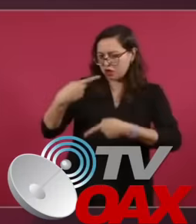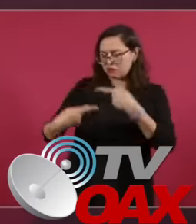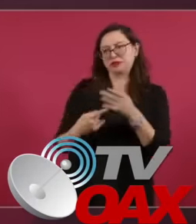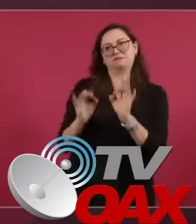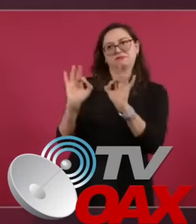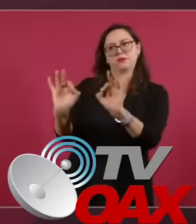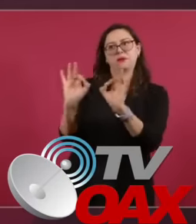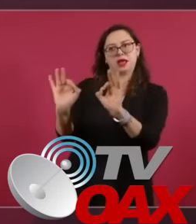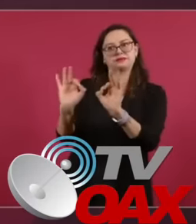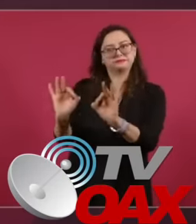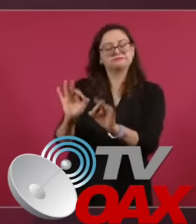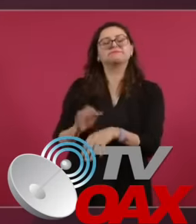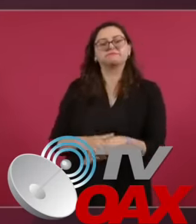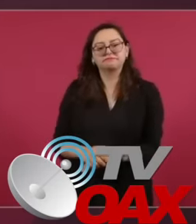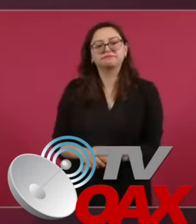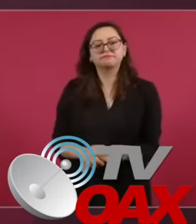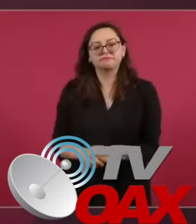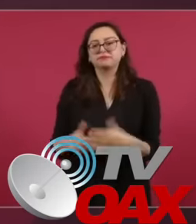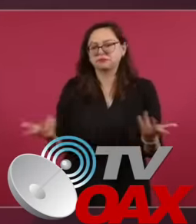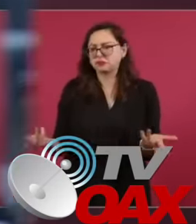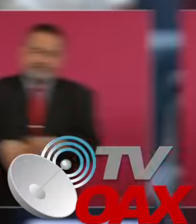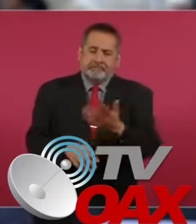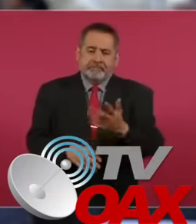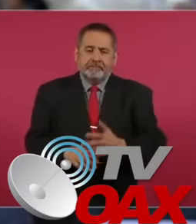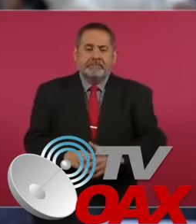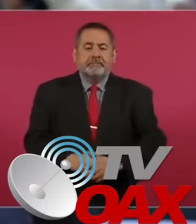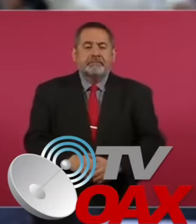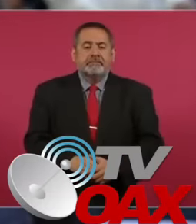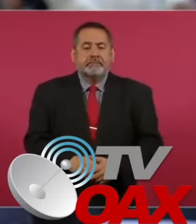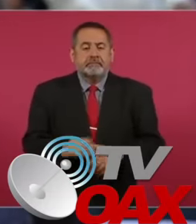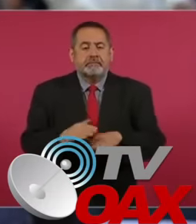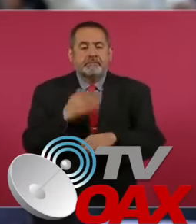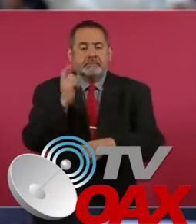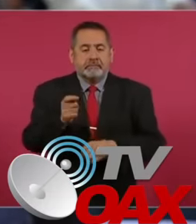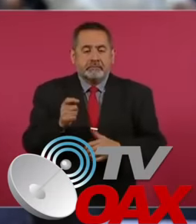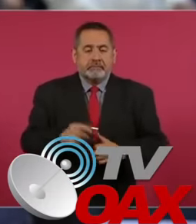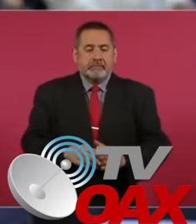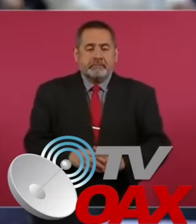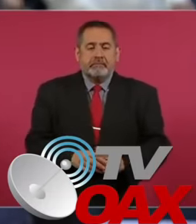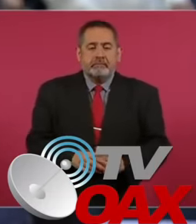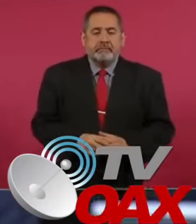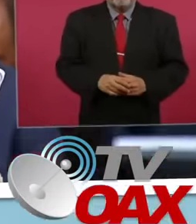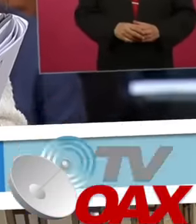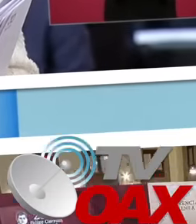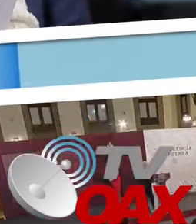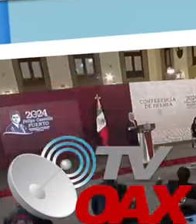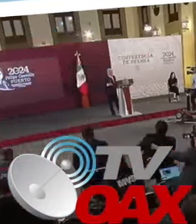que deja sin palabras a la reportera de TV Azteca en México.